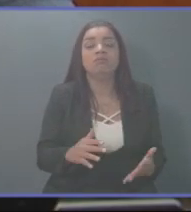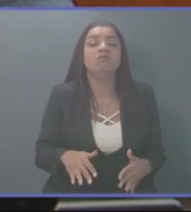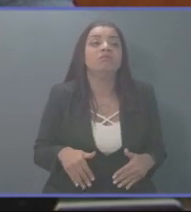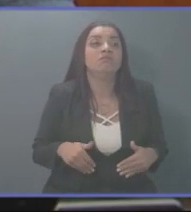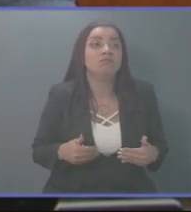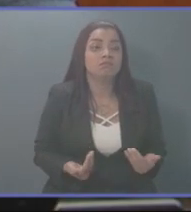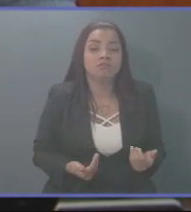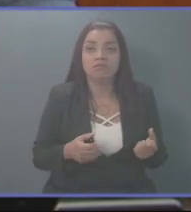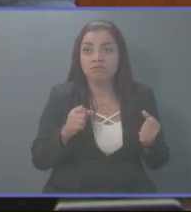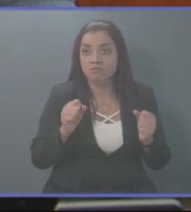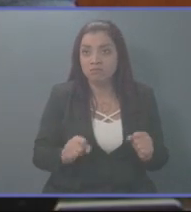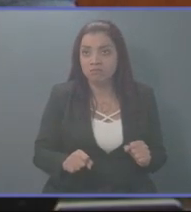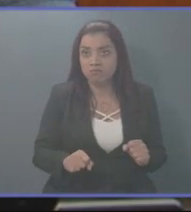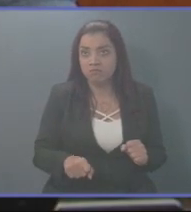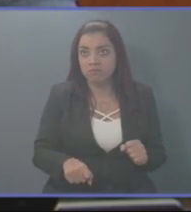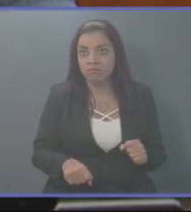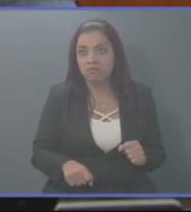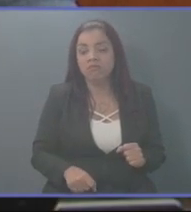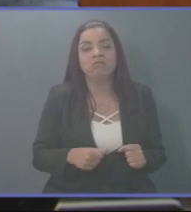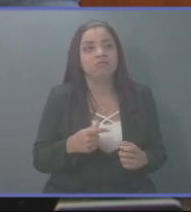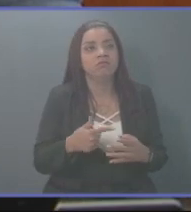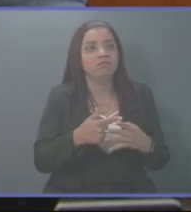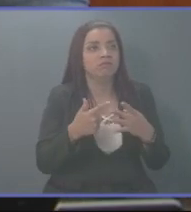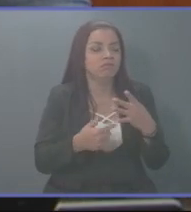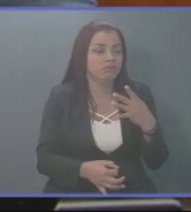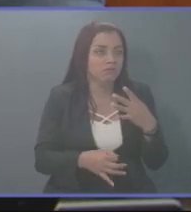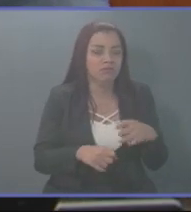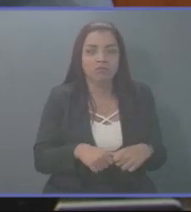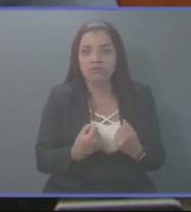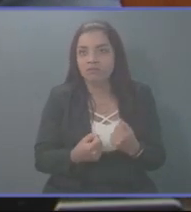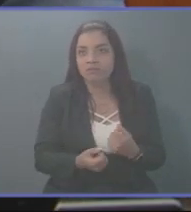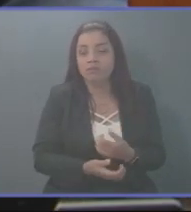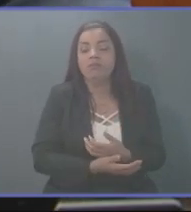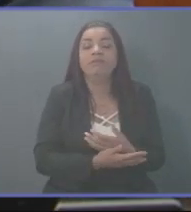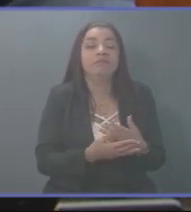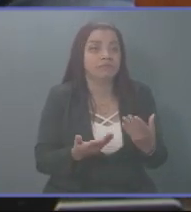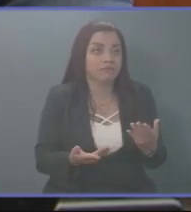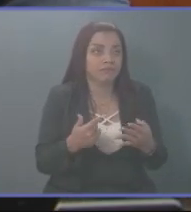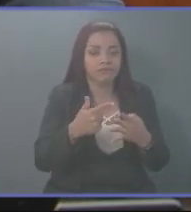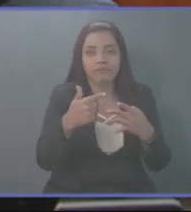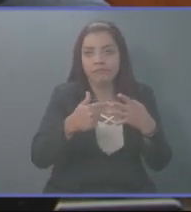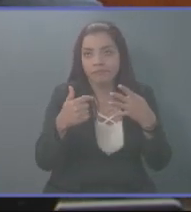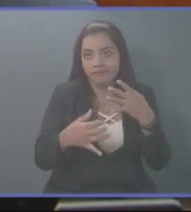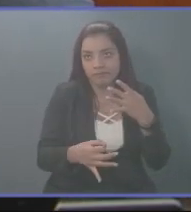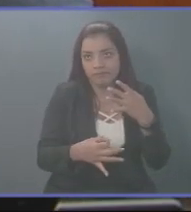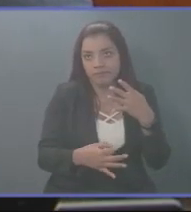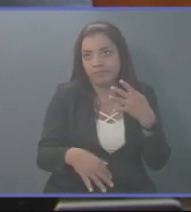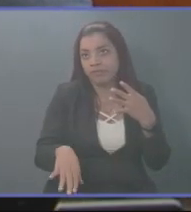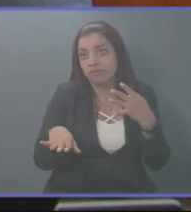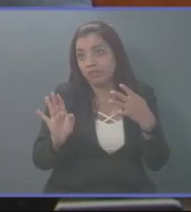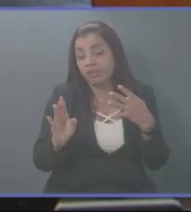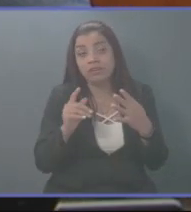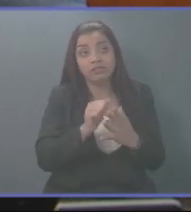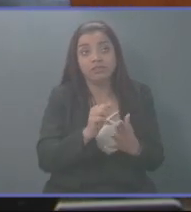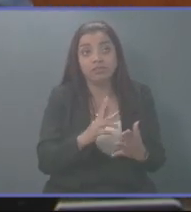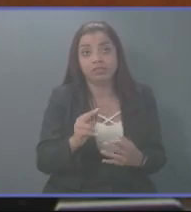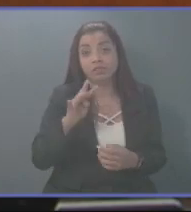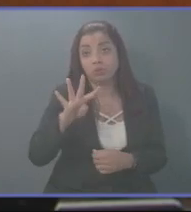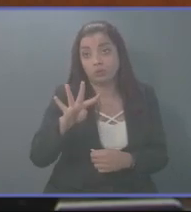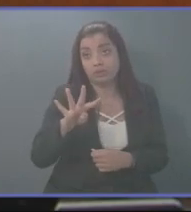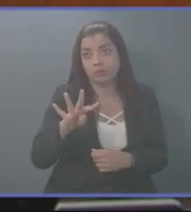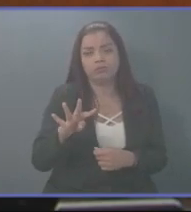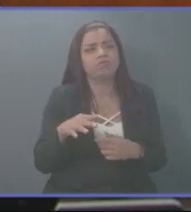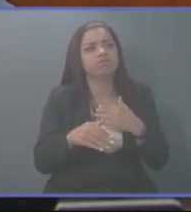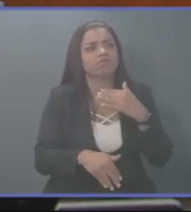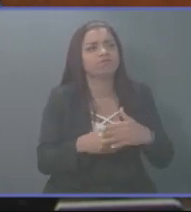eliminar o mitigar las causas del desplazamiento. Principios. Artículo 4.